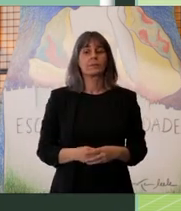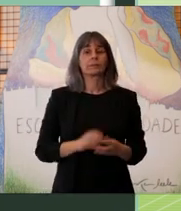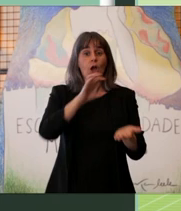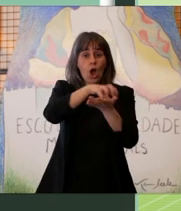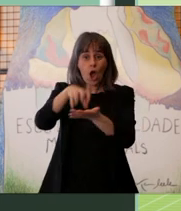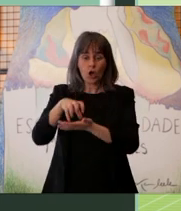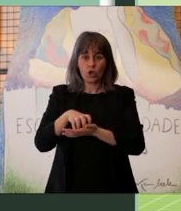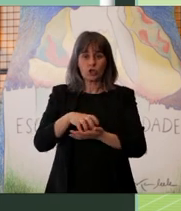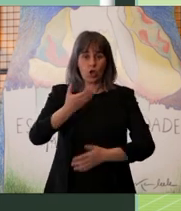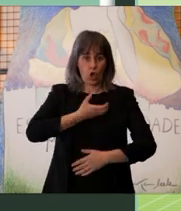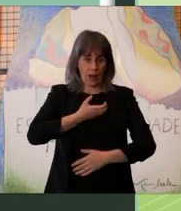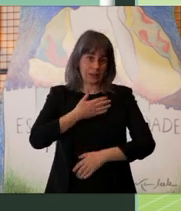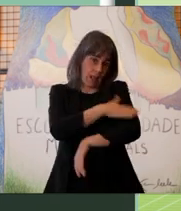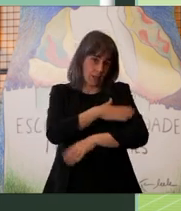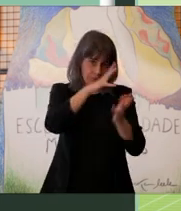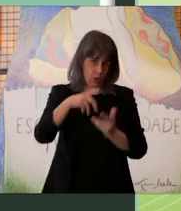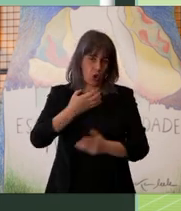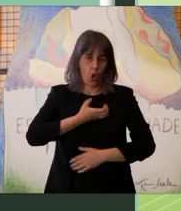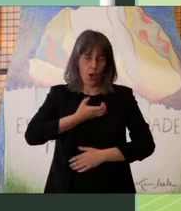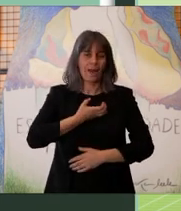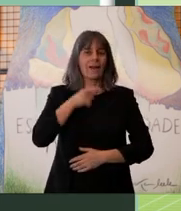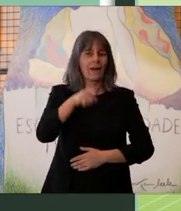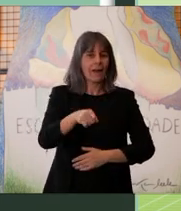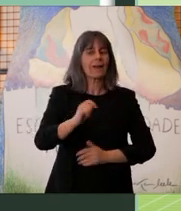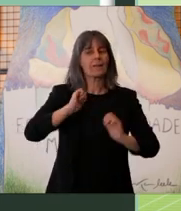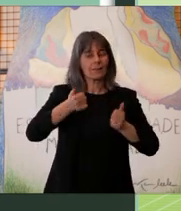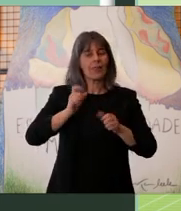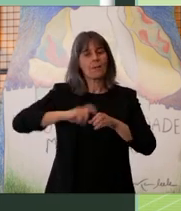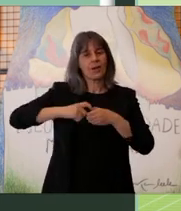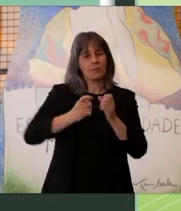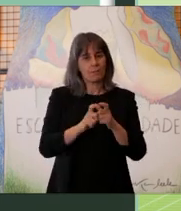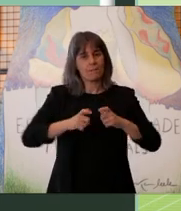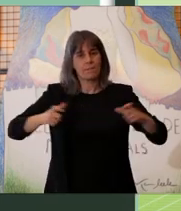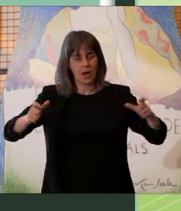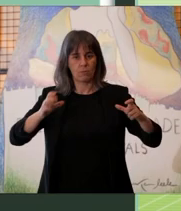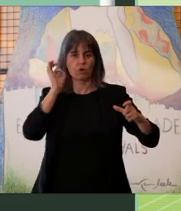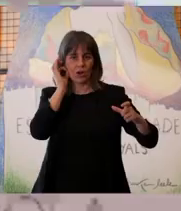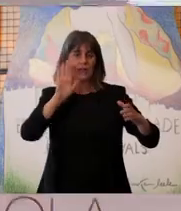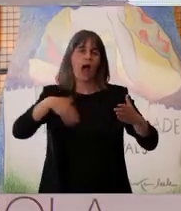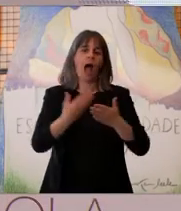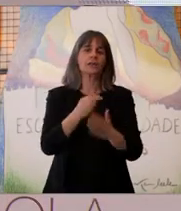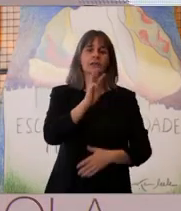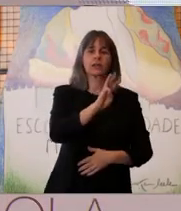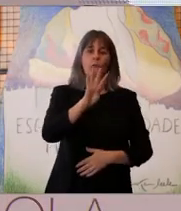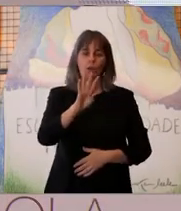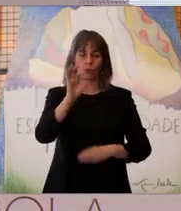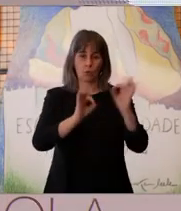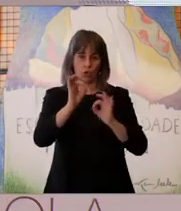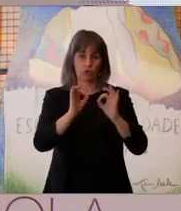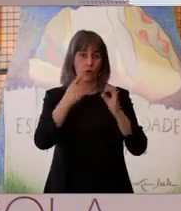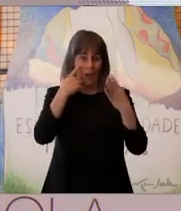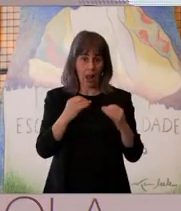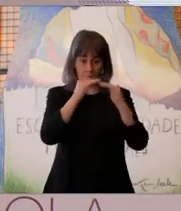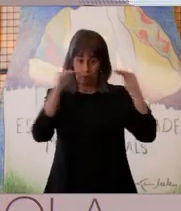es decir la administración local es donde Se incrementa la participación de mujeres hasta un 34% muy lejos de la paridad pero